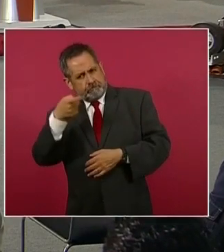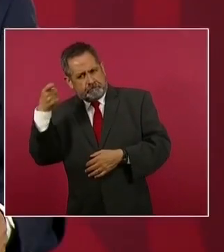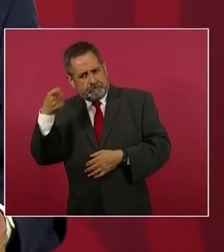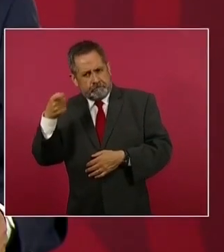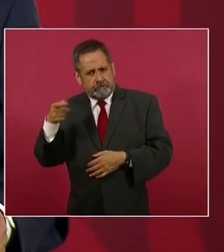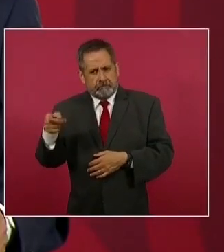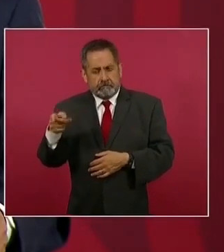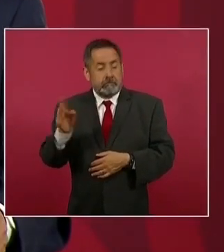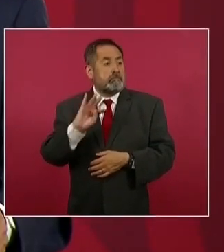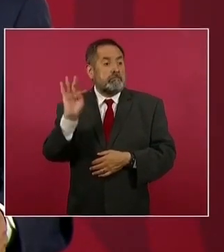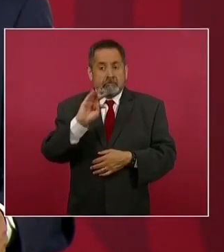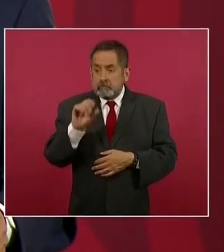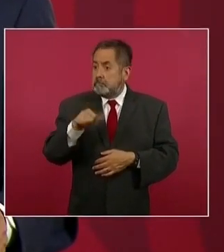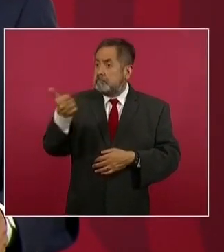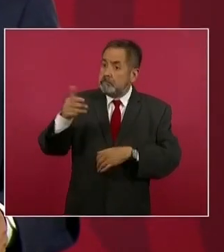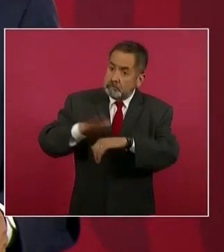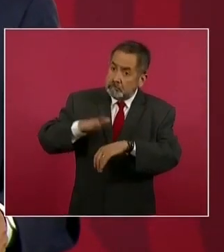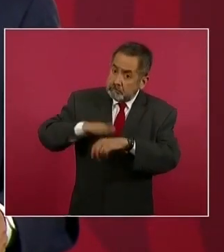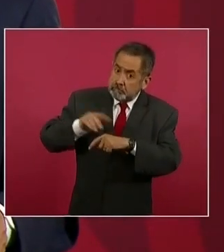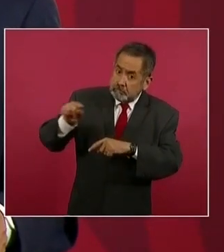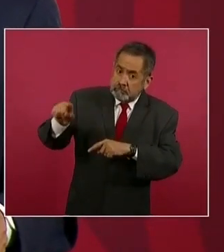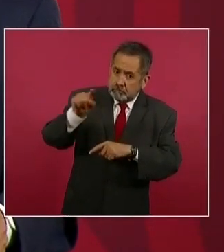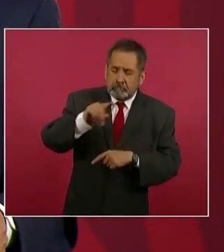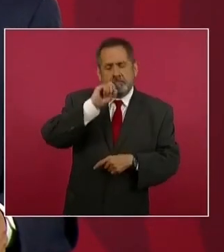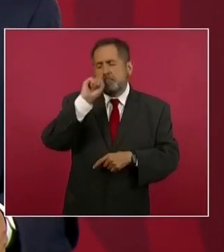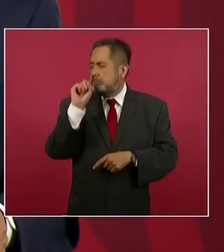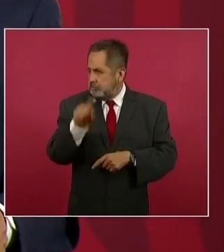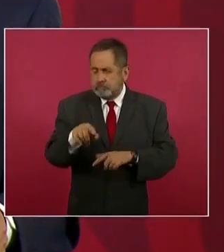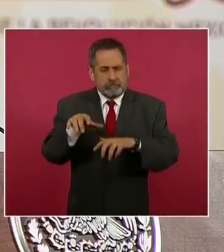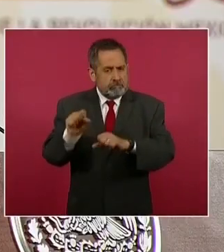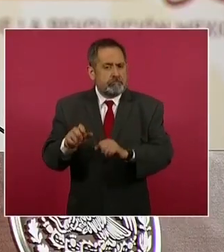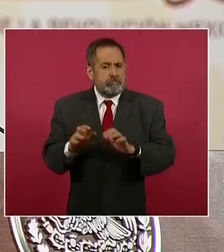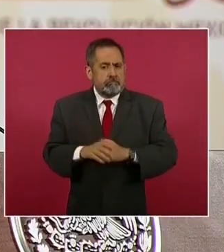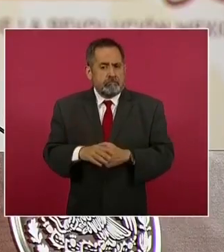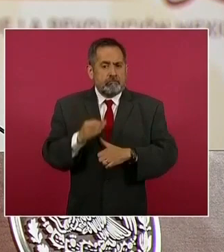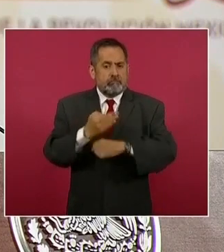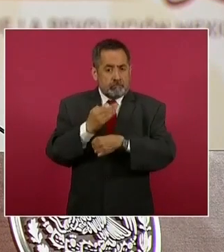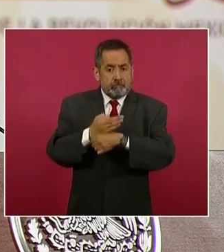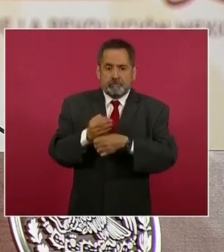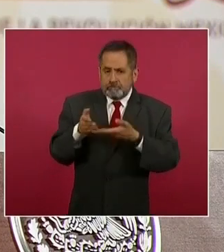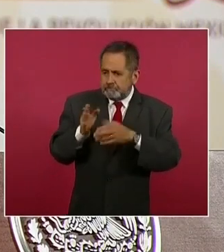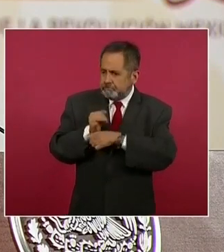pueden ser otros, está abierta la investigación.